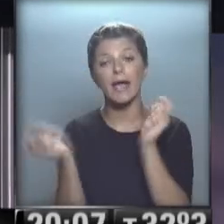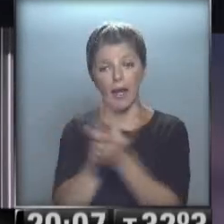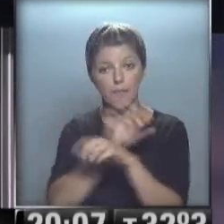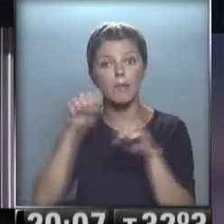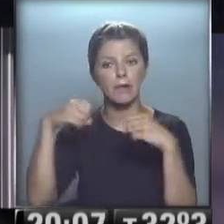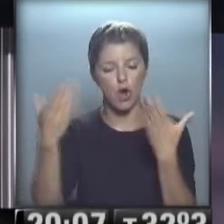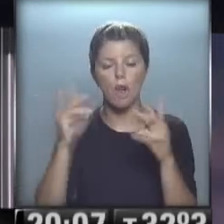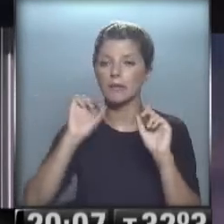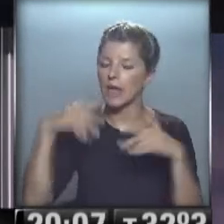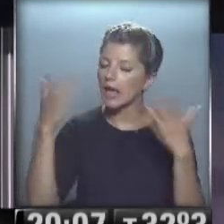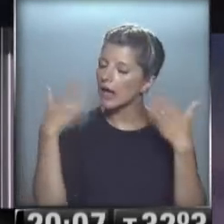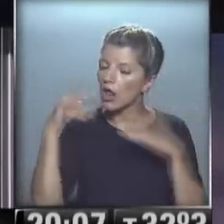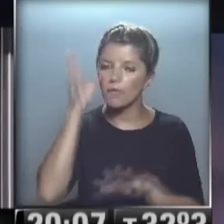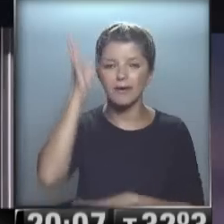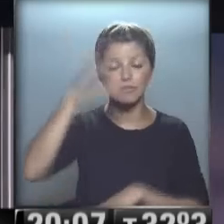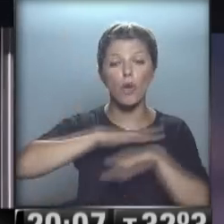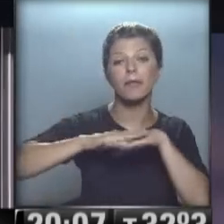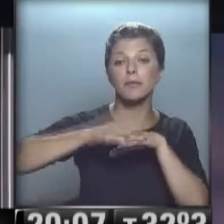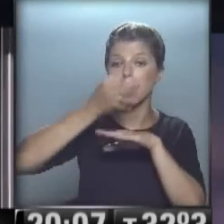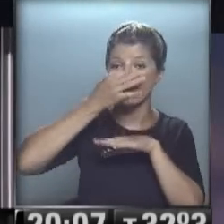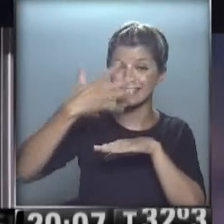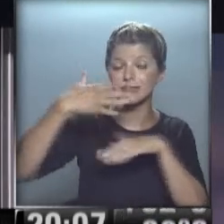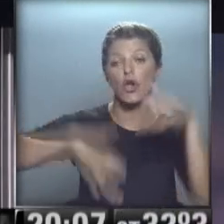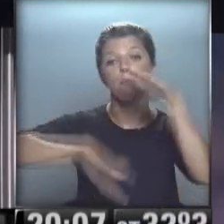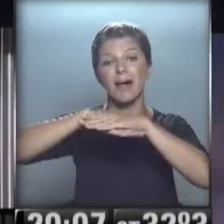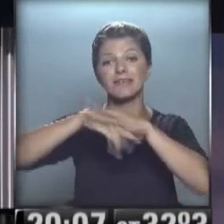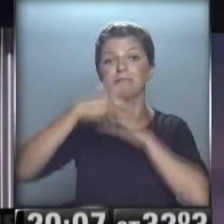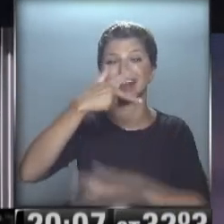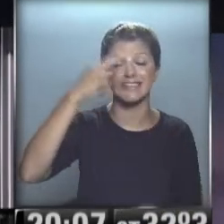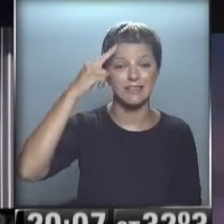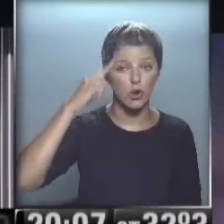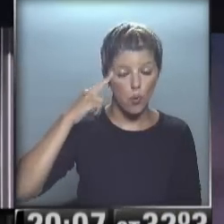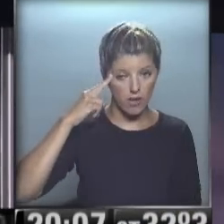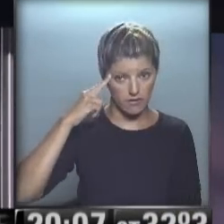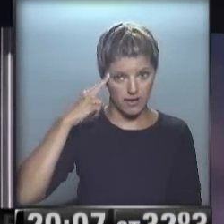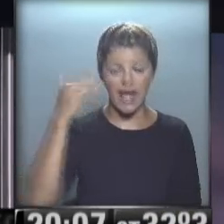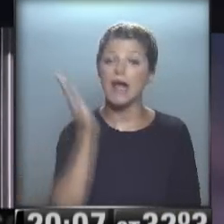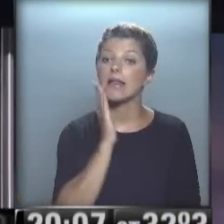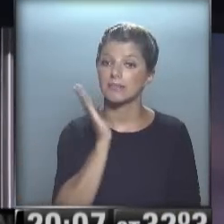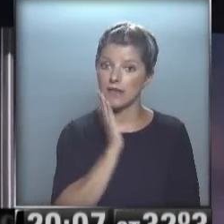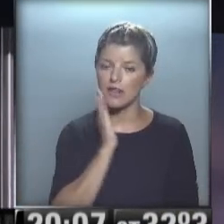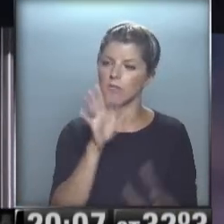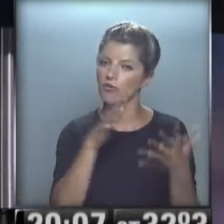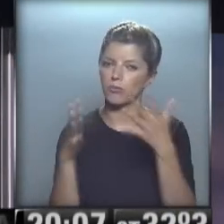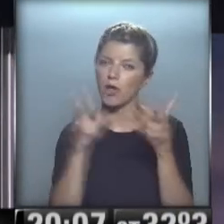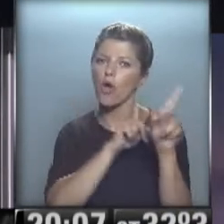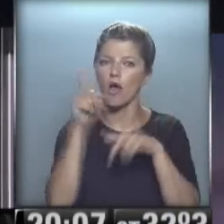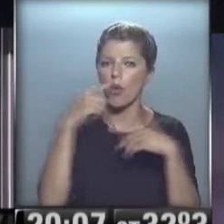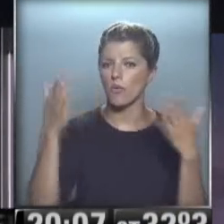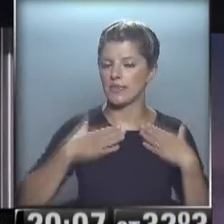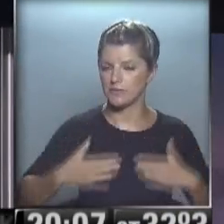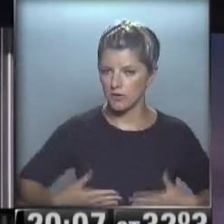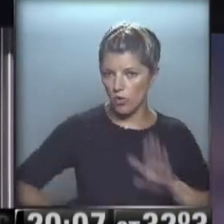jornada muy calurosa con mínimas de 25 grados, máxima que rondarán los 39 grados en horas de la tarde, posiblemente con elevada sensación